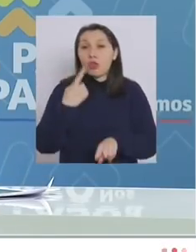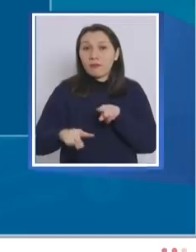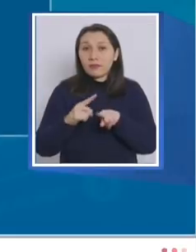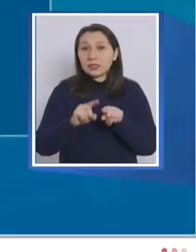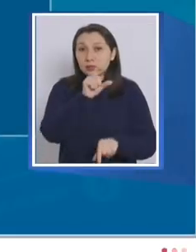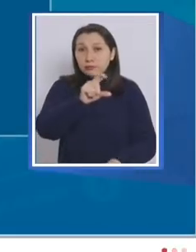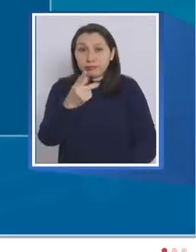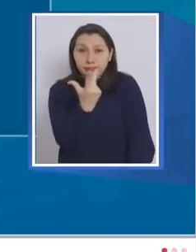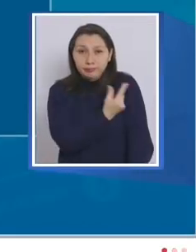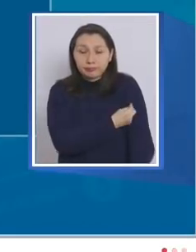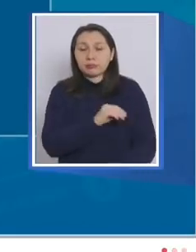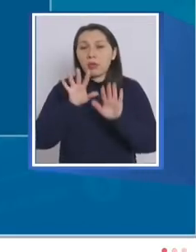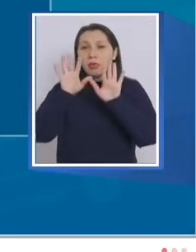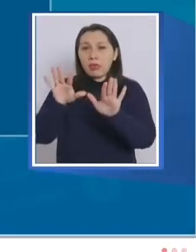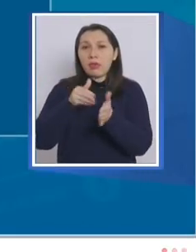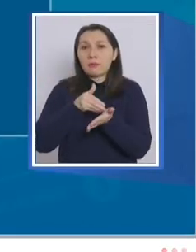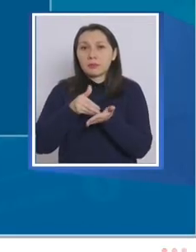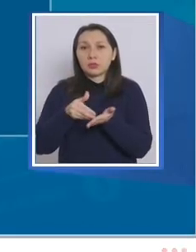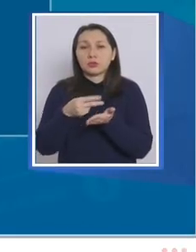a